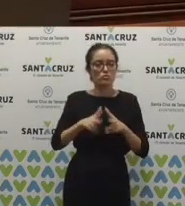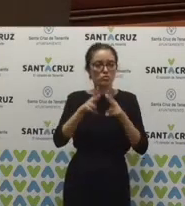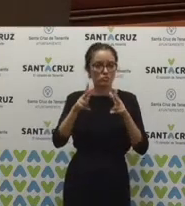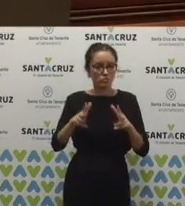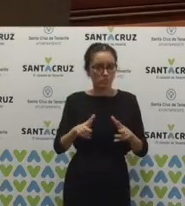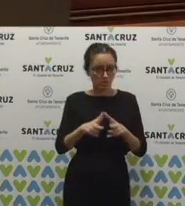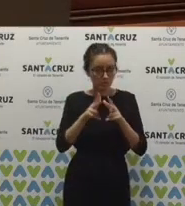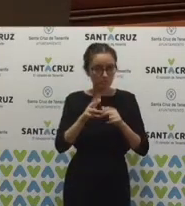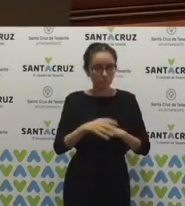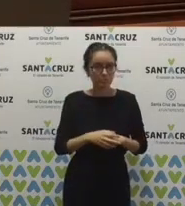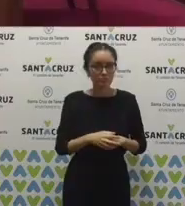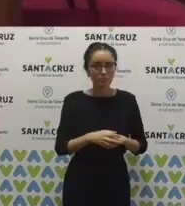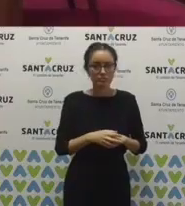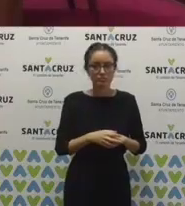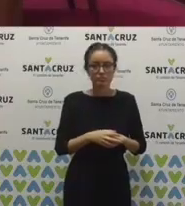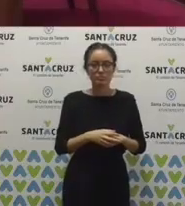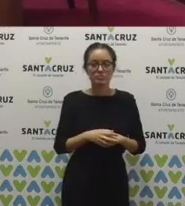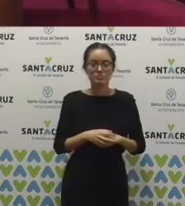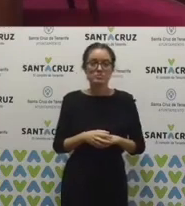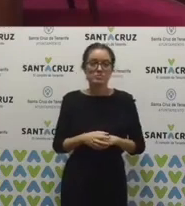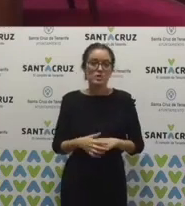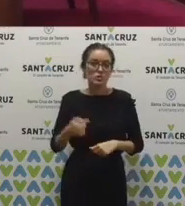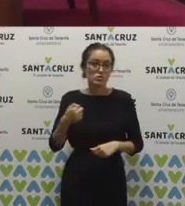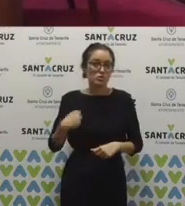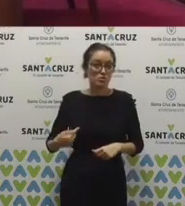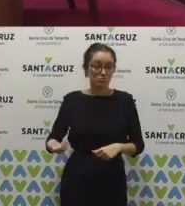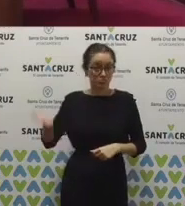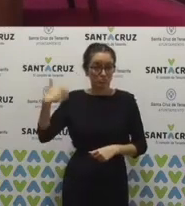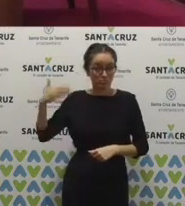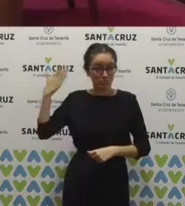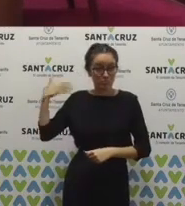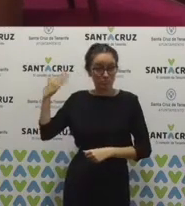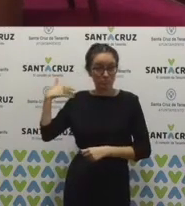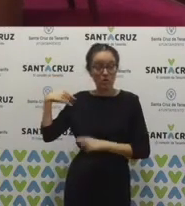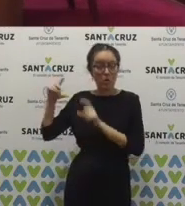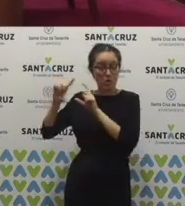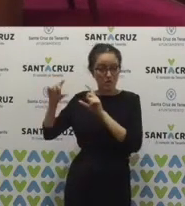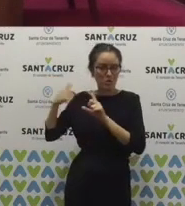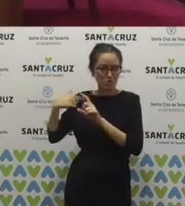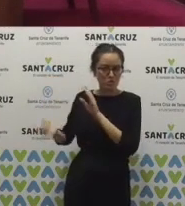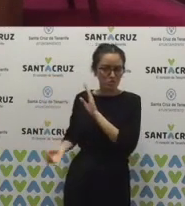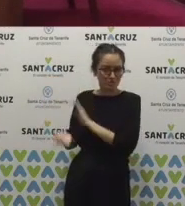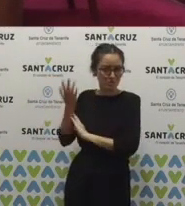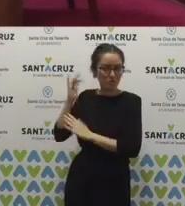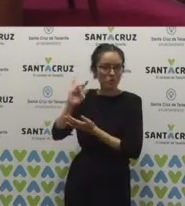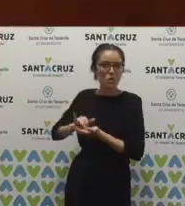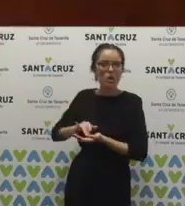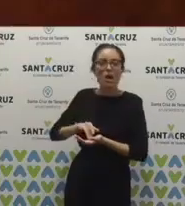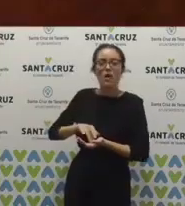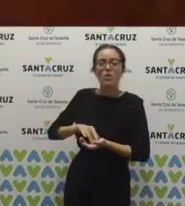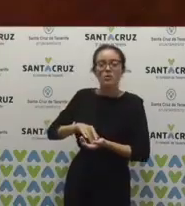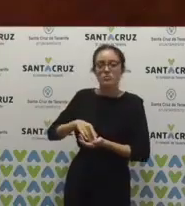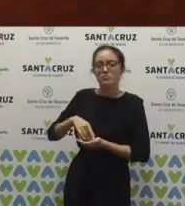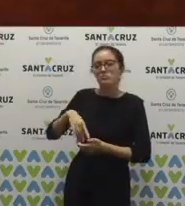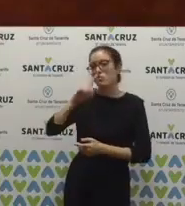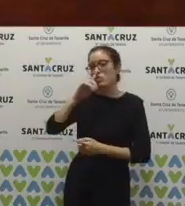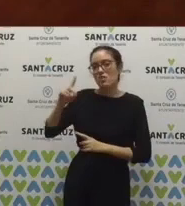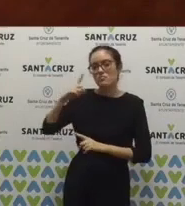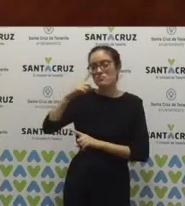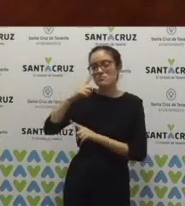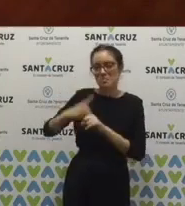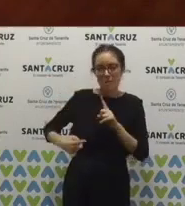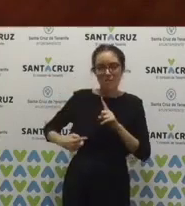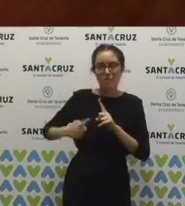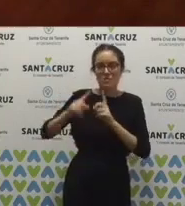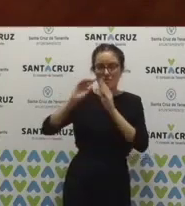fue algo muchos que viví la creación de este órgano dios yo vi como durante año y medio se estuvo organizando para que se convocara creo que